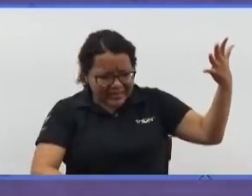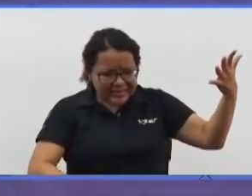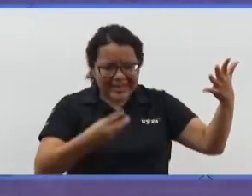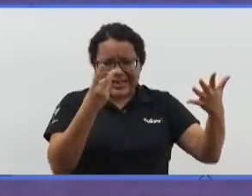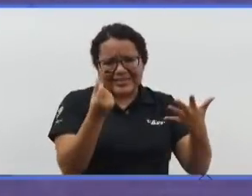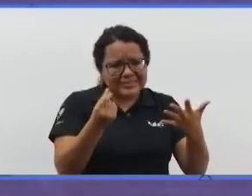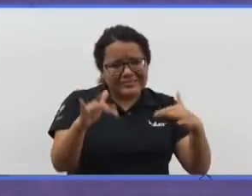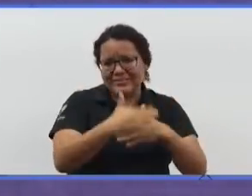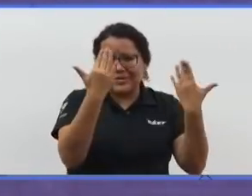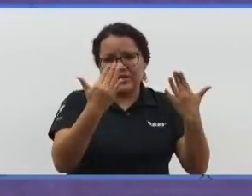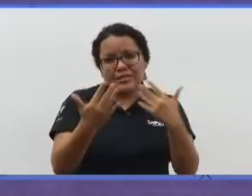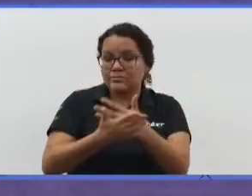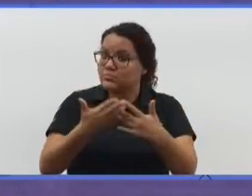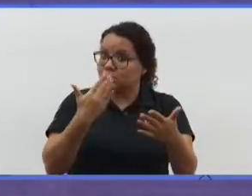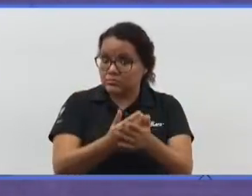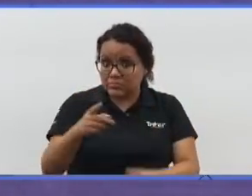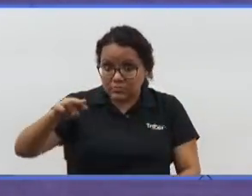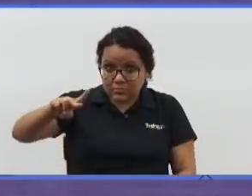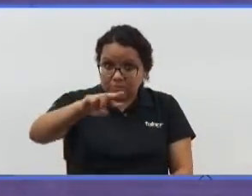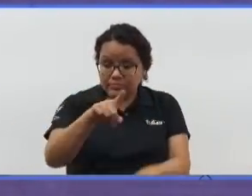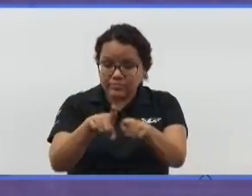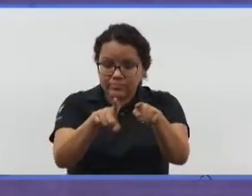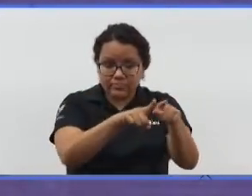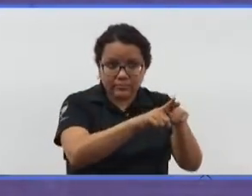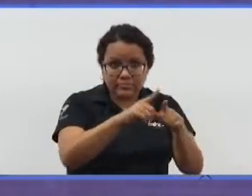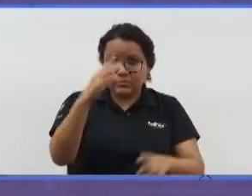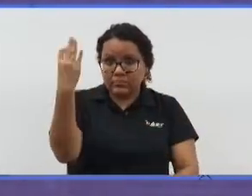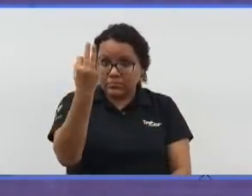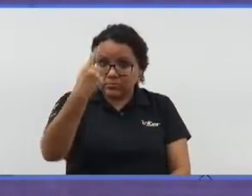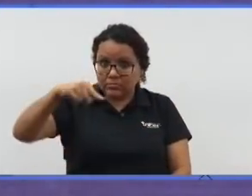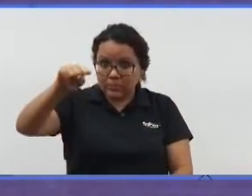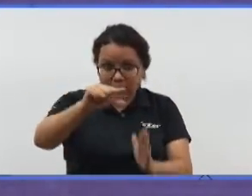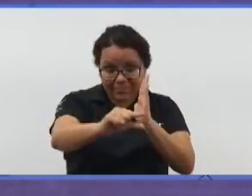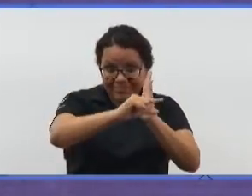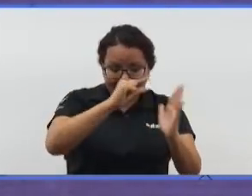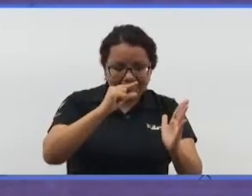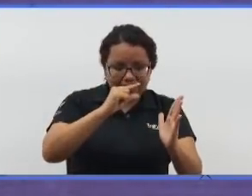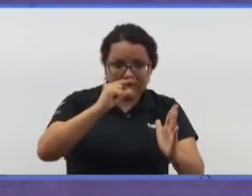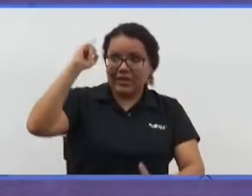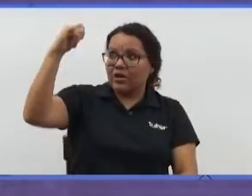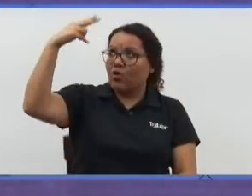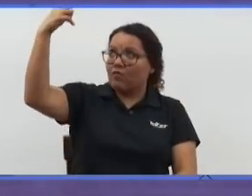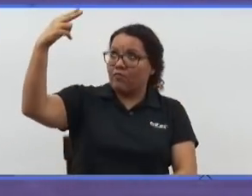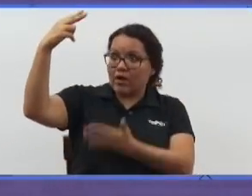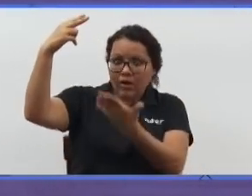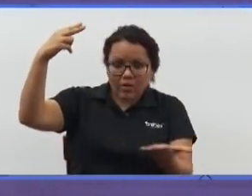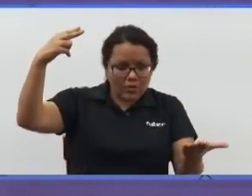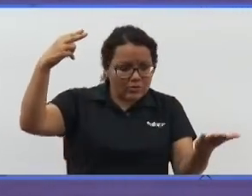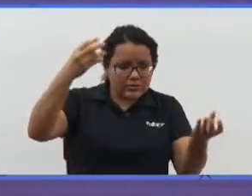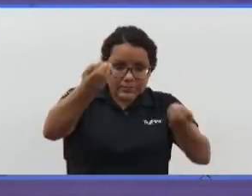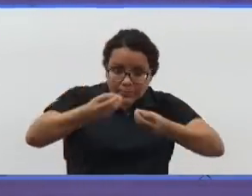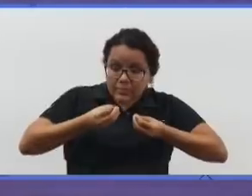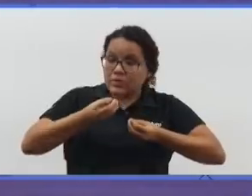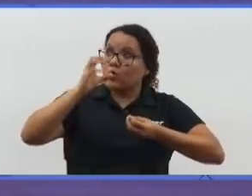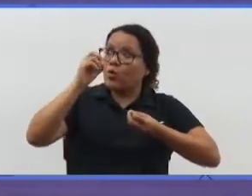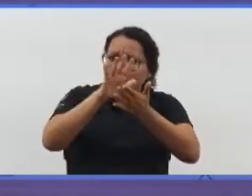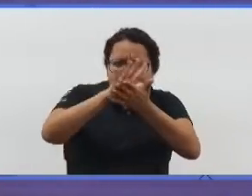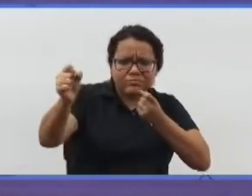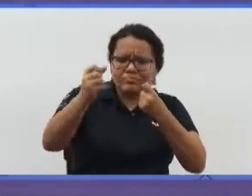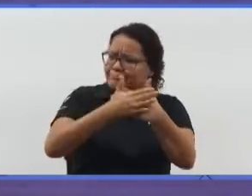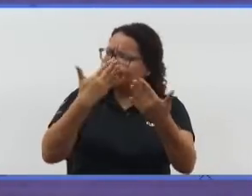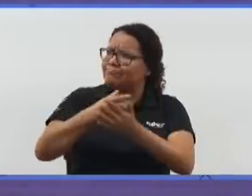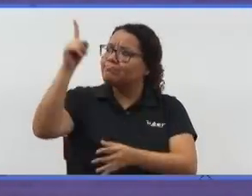salario amigo y hermano por favor repite el texto bíblico jehová dios jehová quitó o sea por los siglos jehová